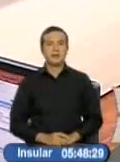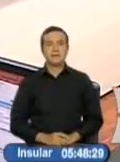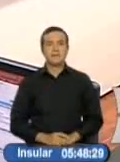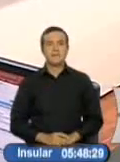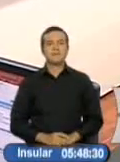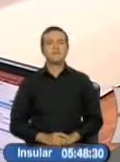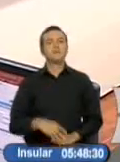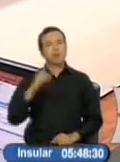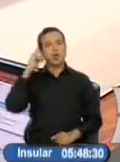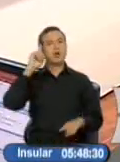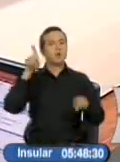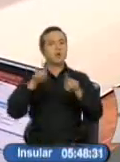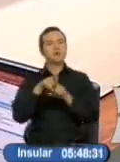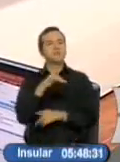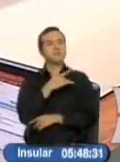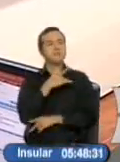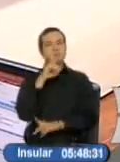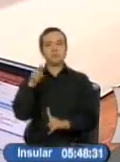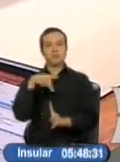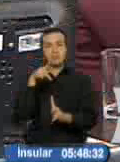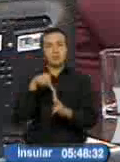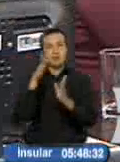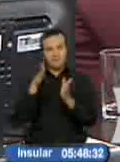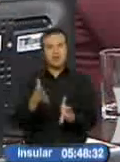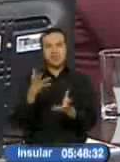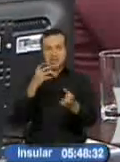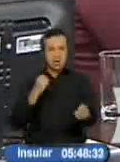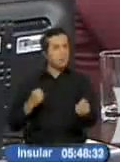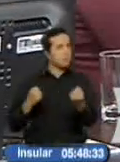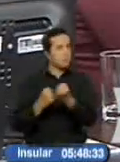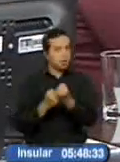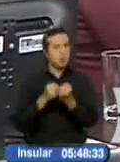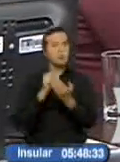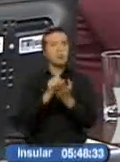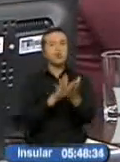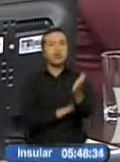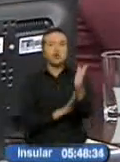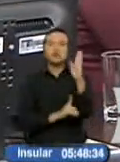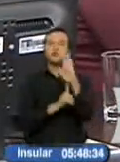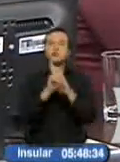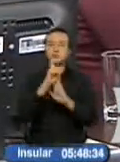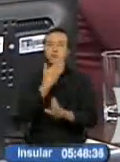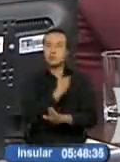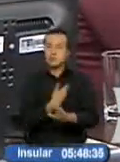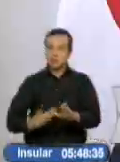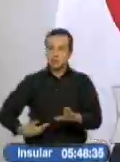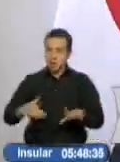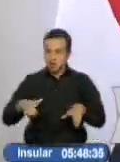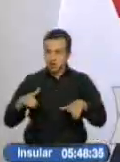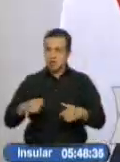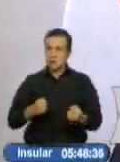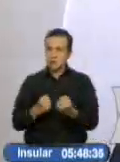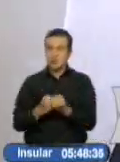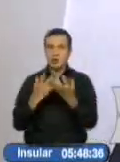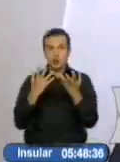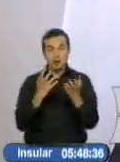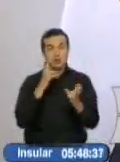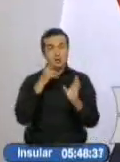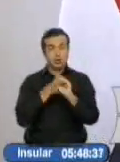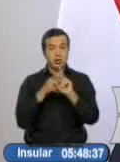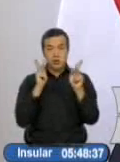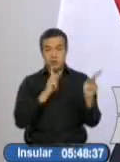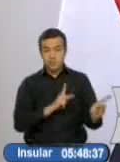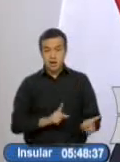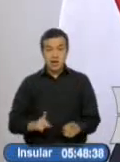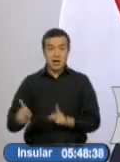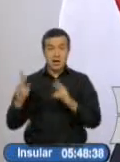De forma unánime, el sentir de los prefectos es apoyar el plan de desarrollo nacional que impulsa el presidente Lenín Moreno. Queremos ser parte del plan Casa